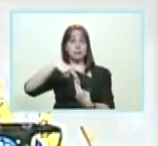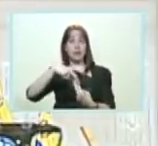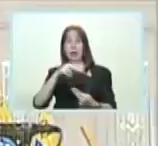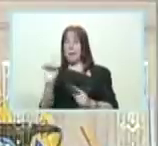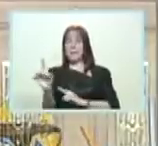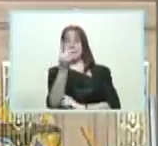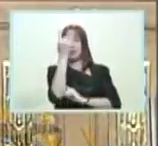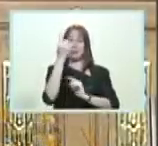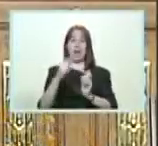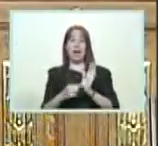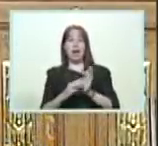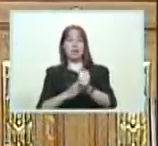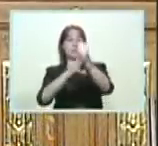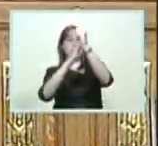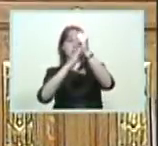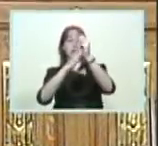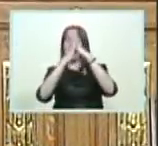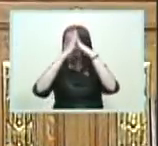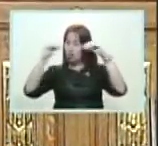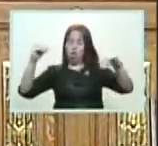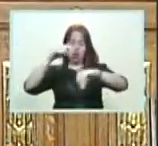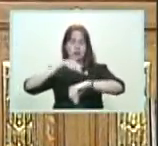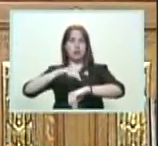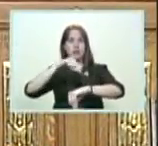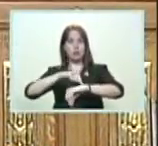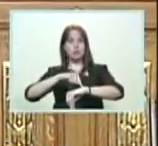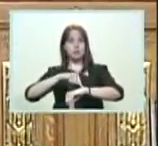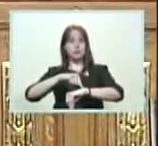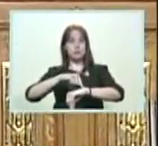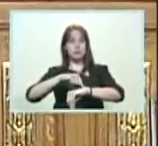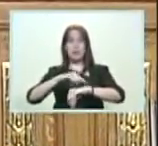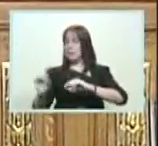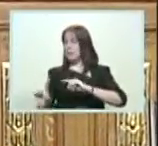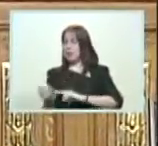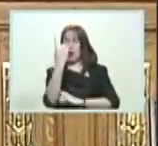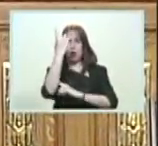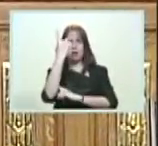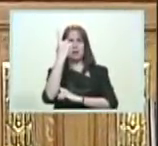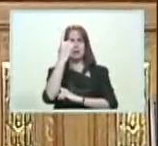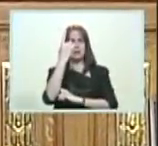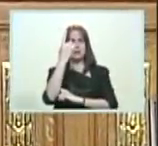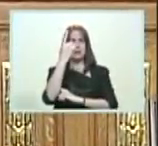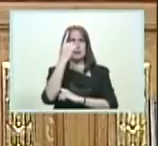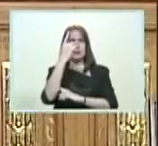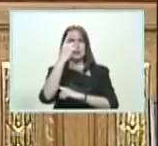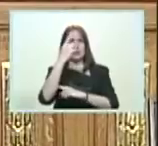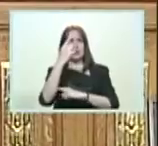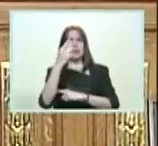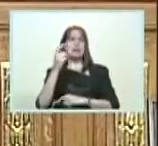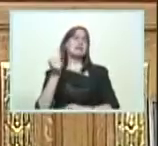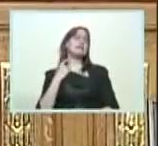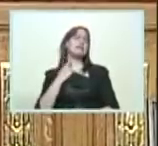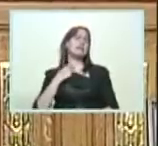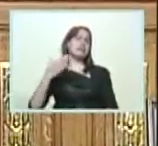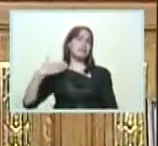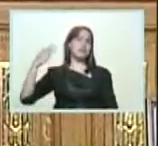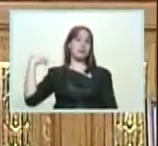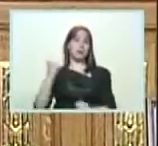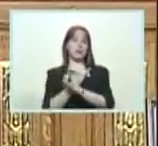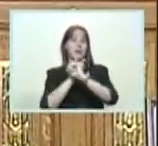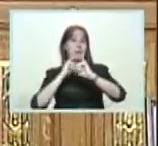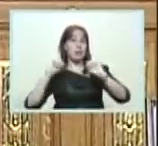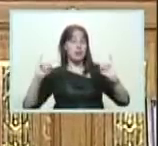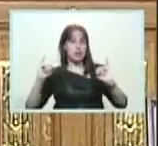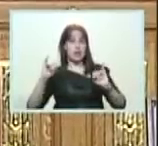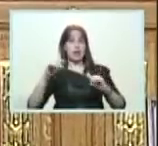pionera de todos los tiempos, la pionera de la época independentista del